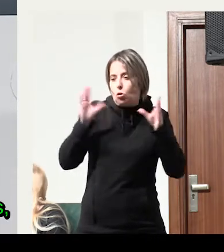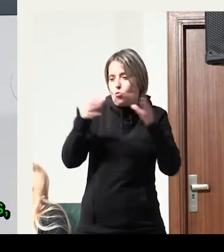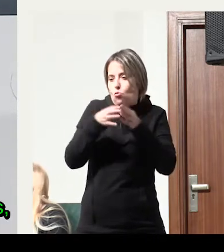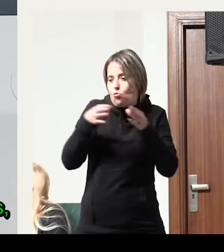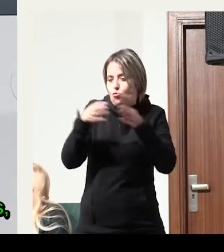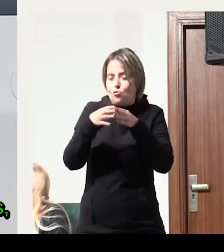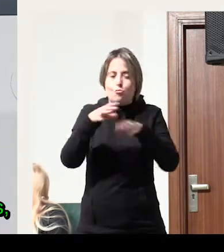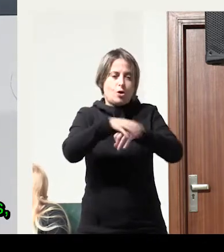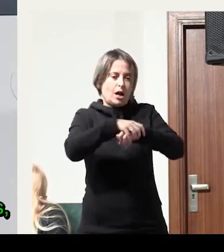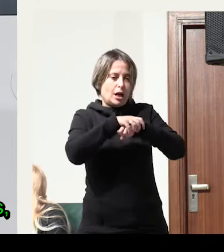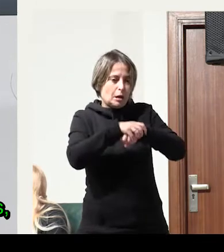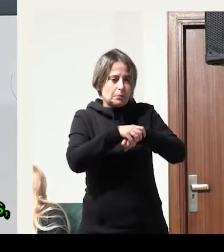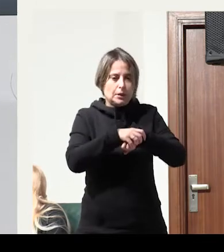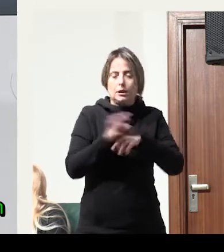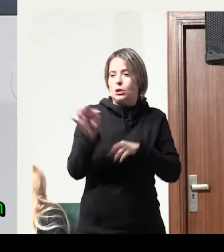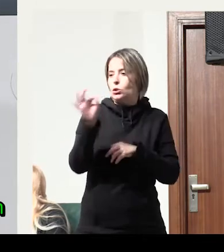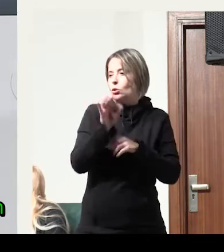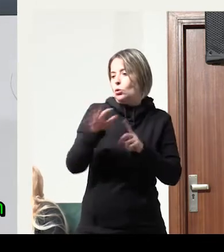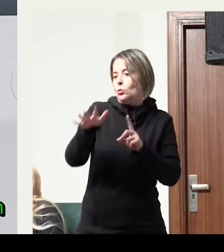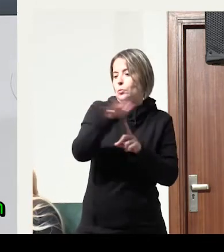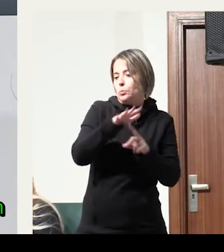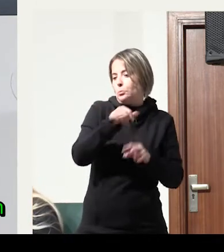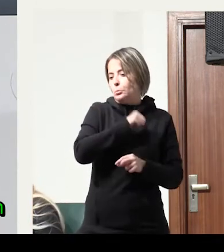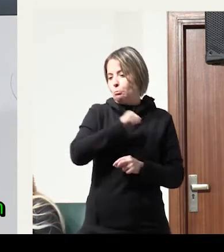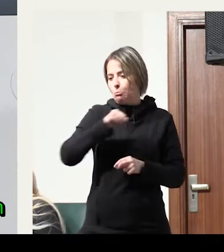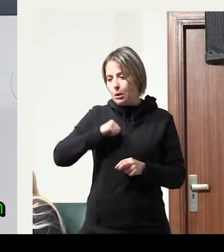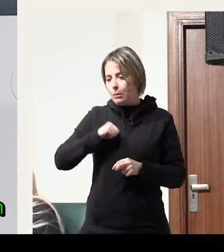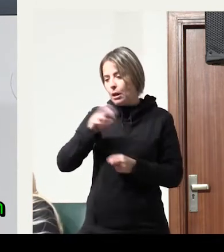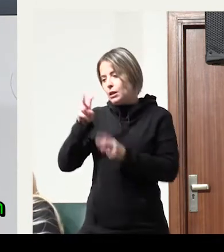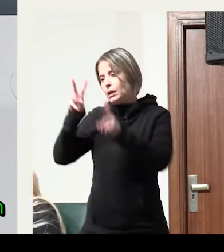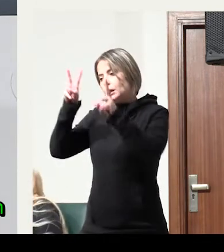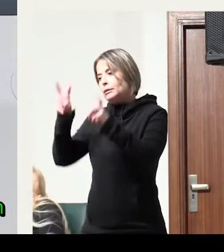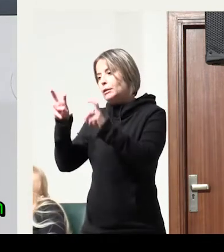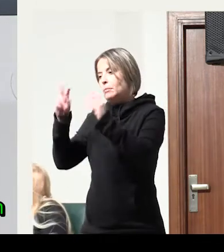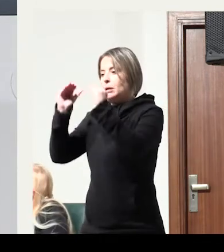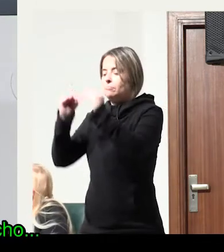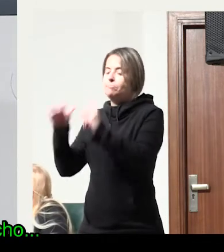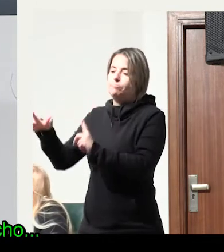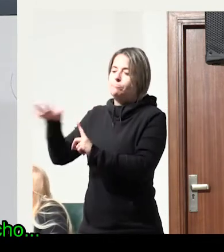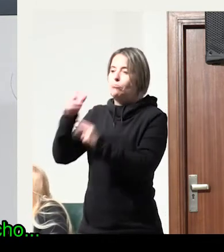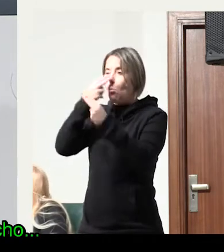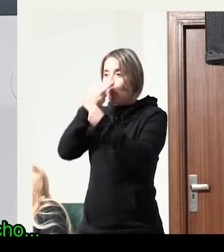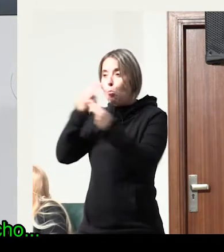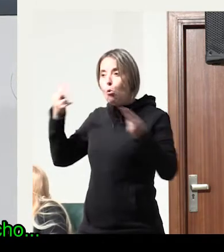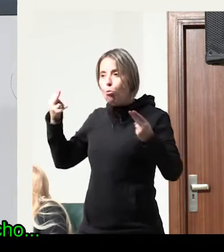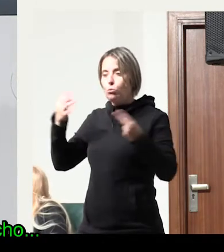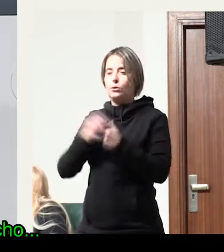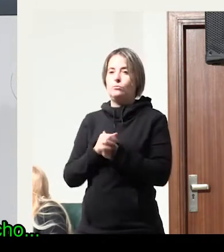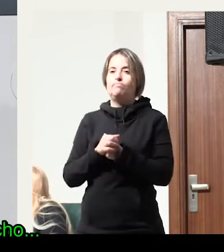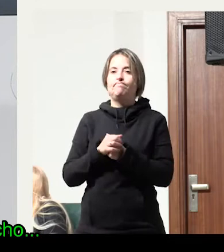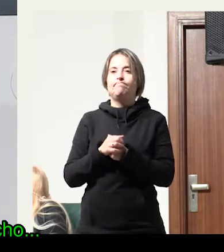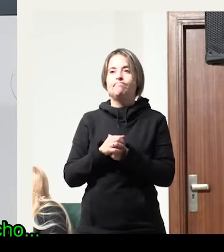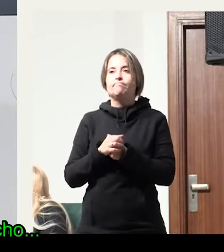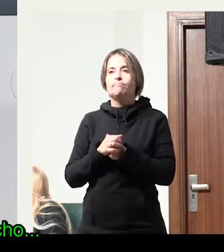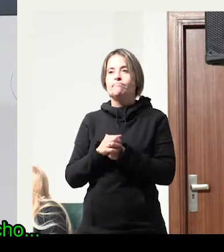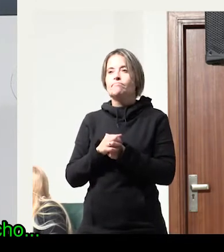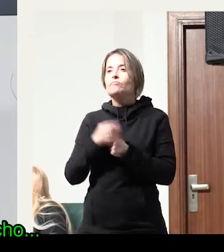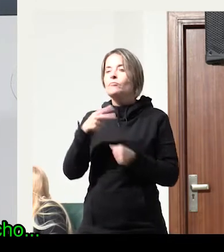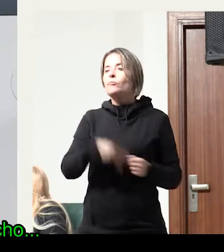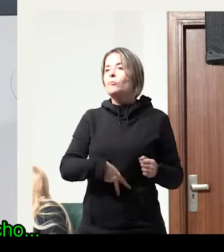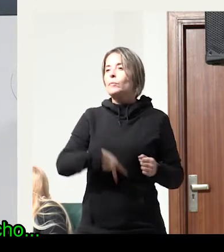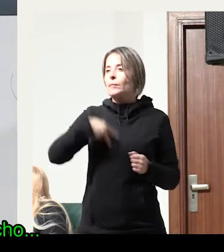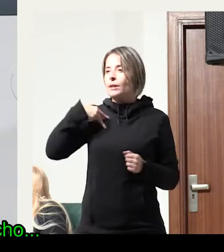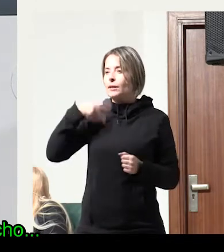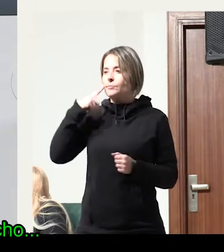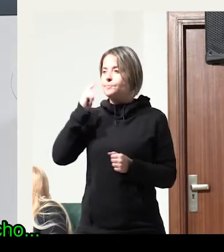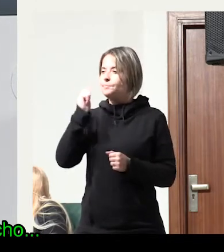o ¿no? en entornos privados y otros temas que se hablan en el ámbito público. Yo creo que en general sobre la